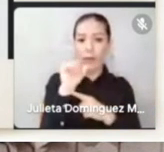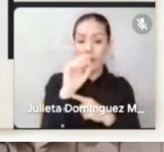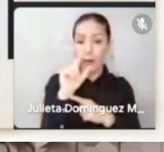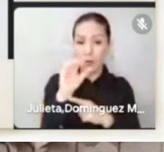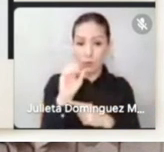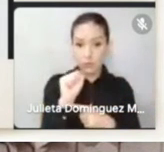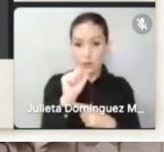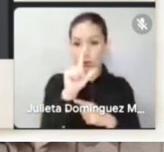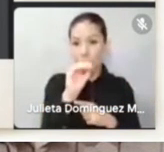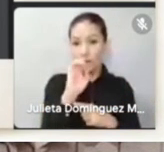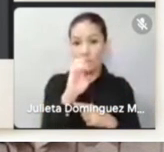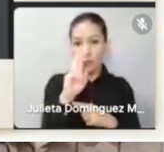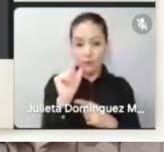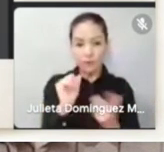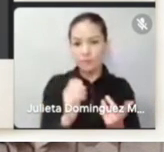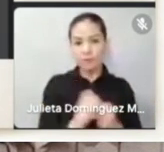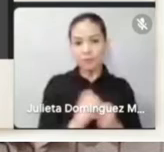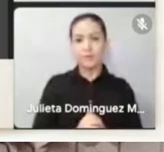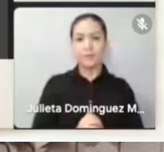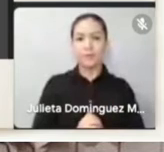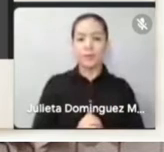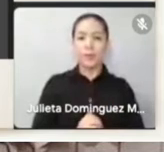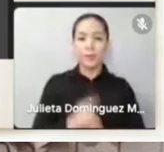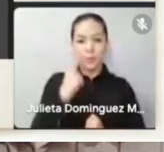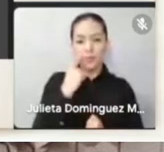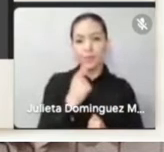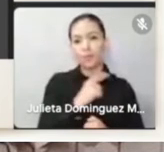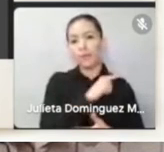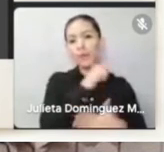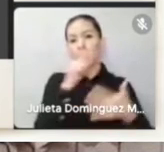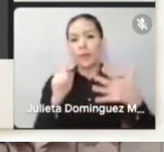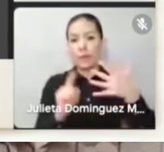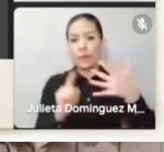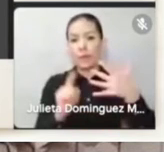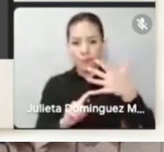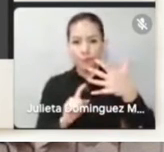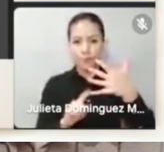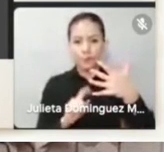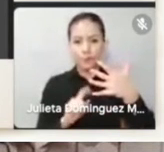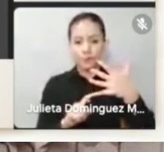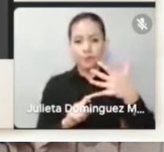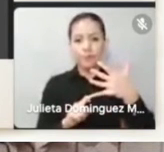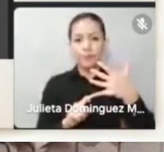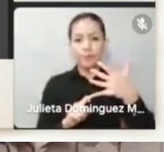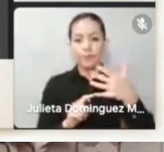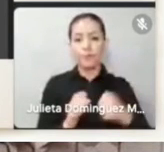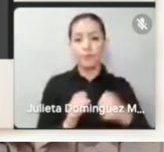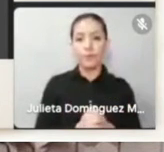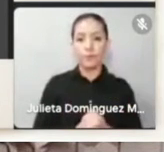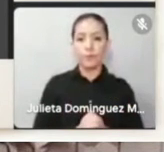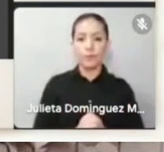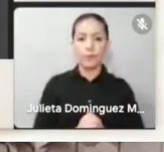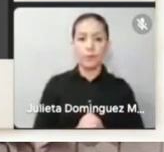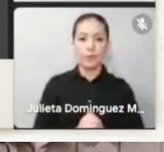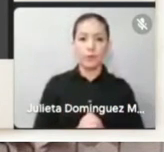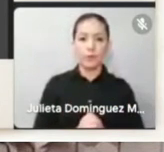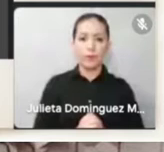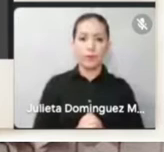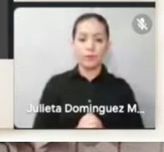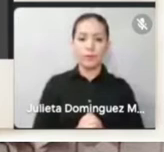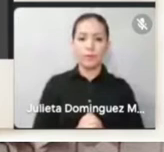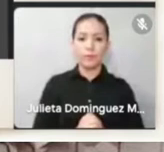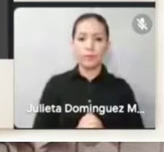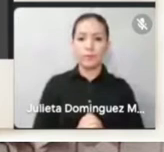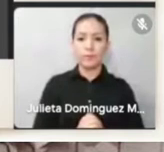disenso. Por su parte, en el agravio quinto del proyecto se abordó la supuesta vulneración al principio